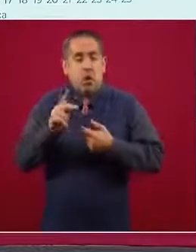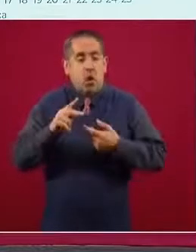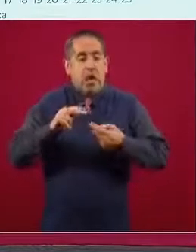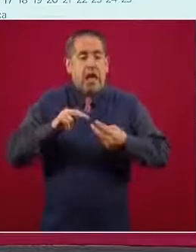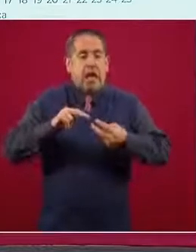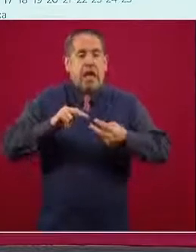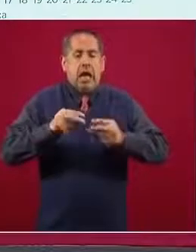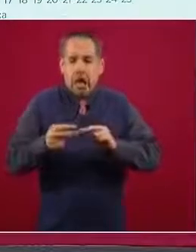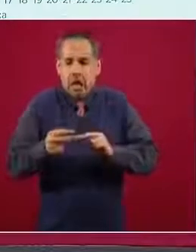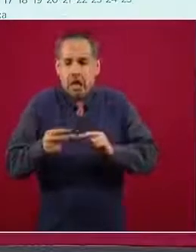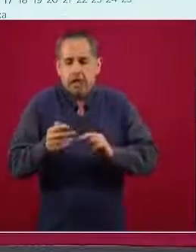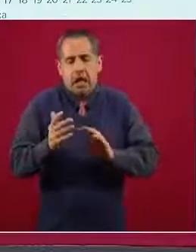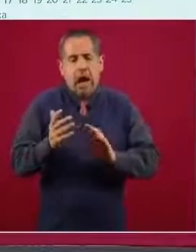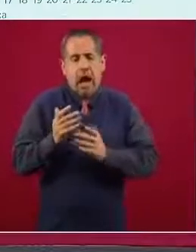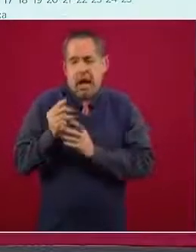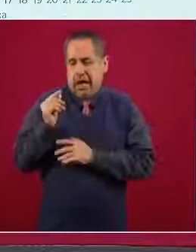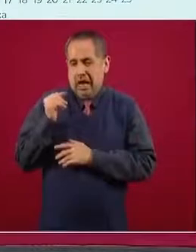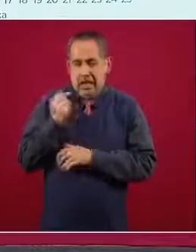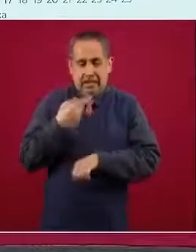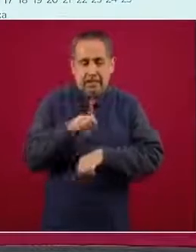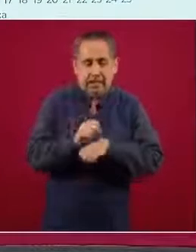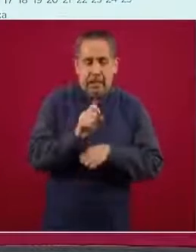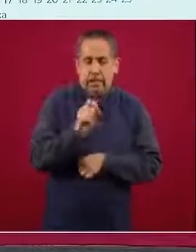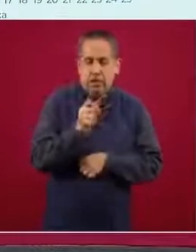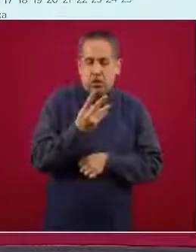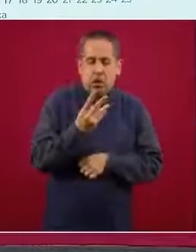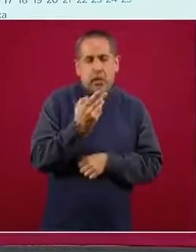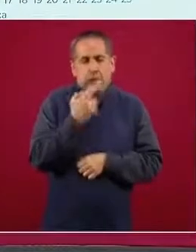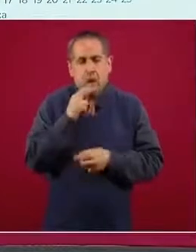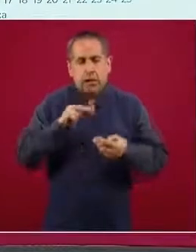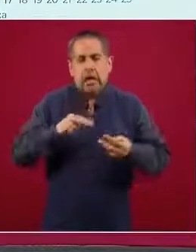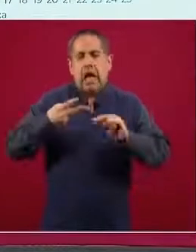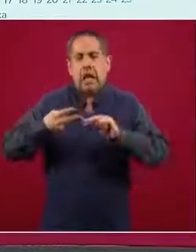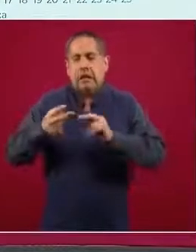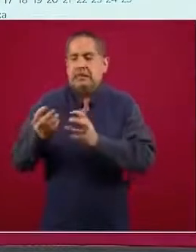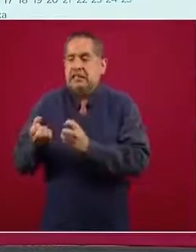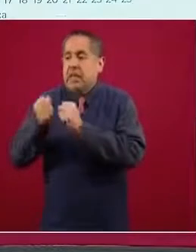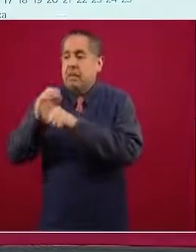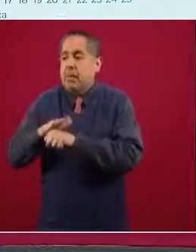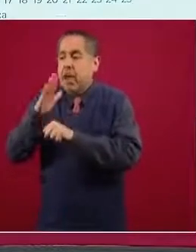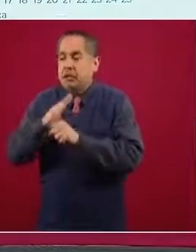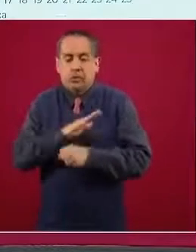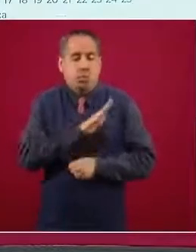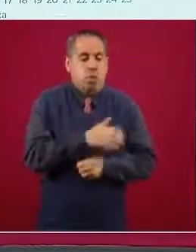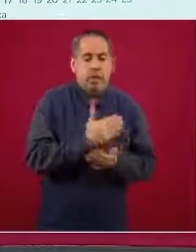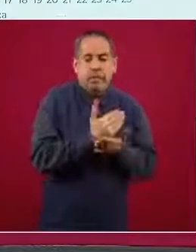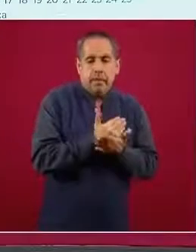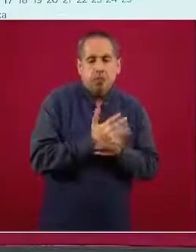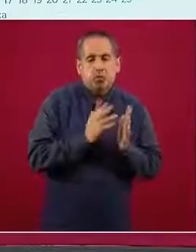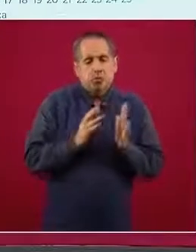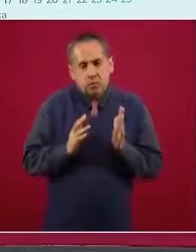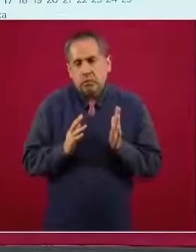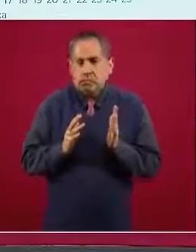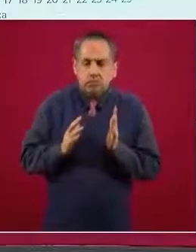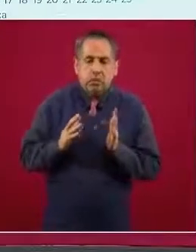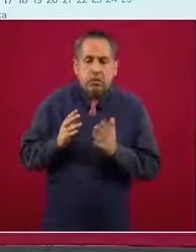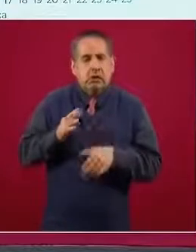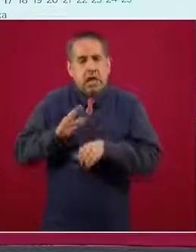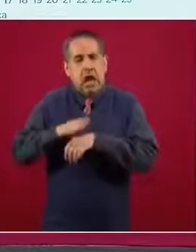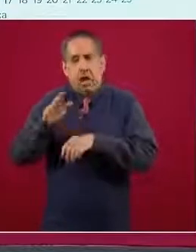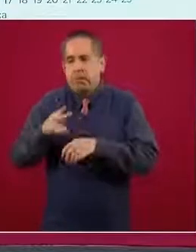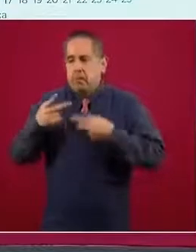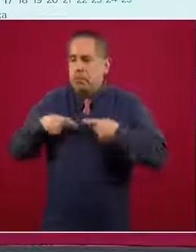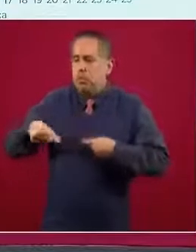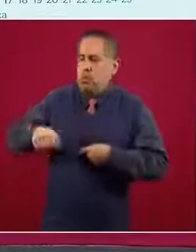vemos un cruce ya en la semana 24 y en la semana 25 ya vemos que las personas que se